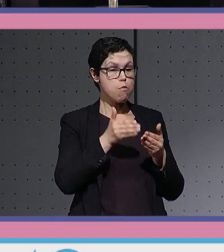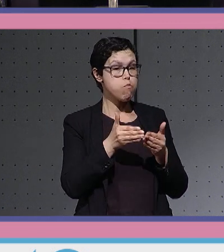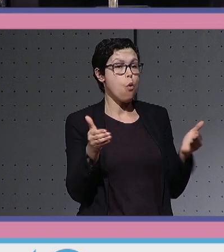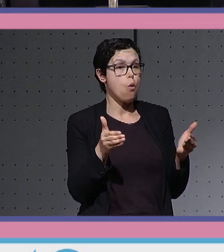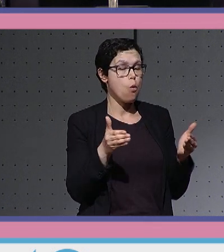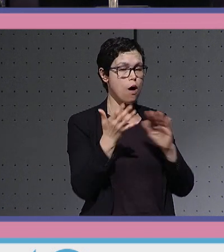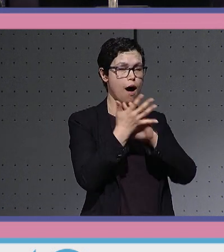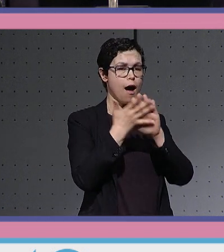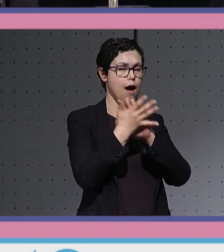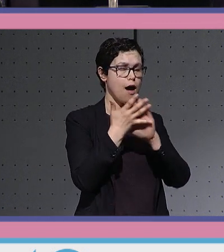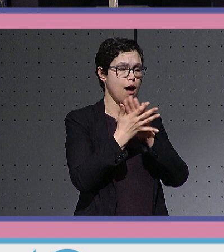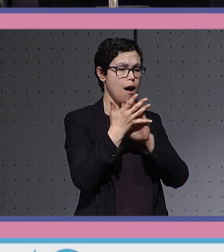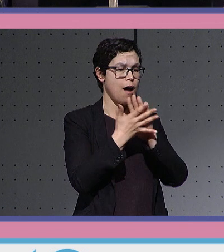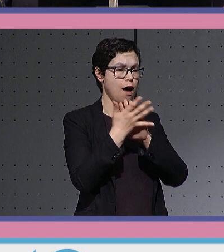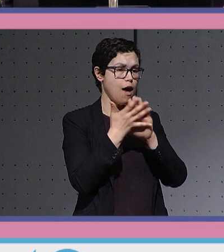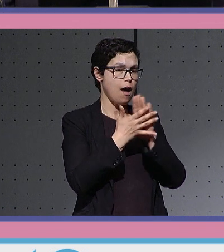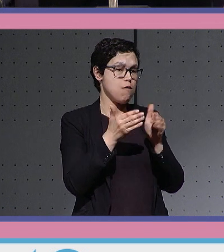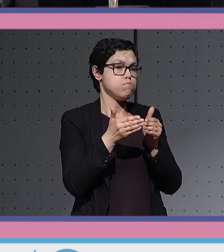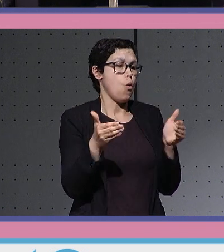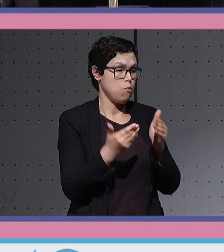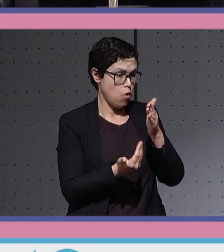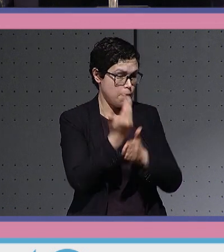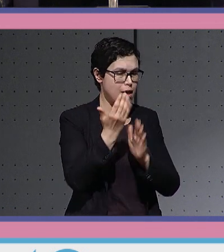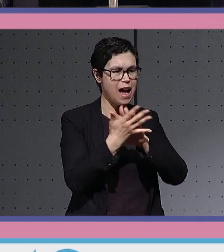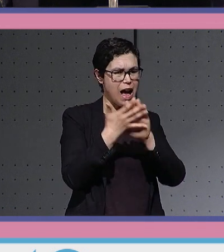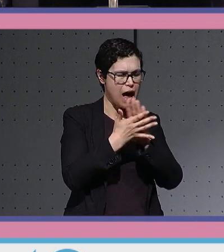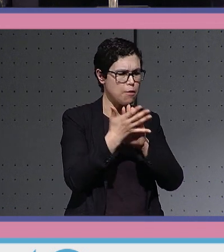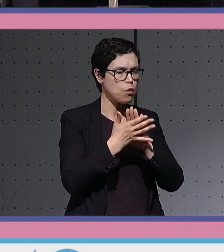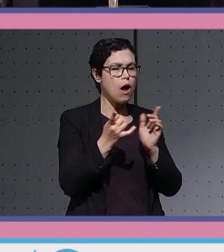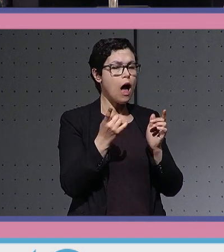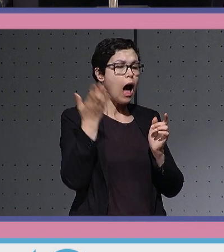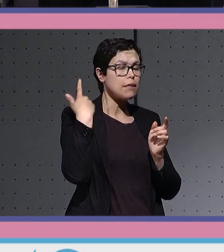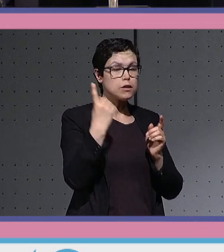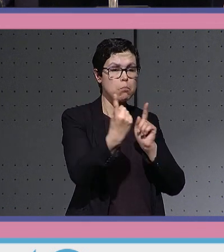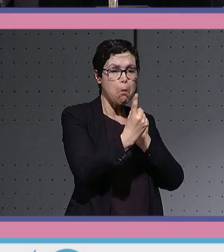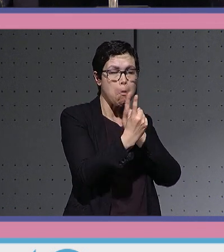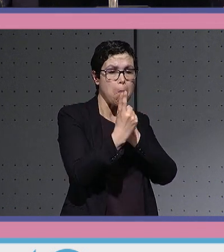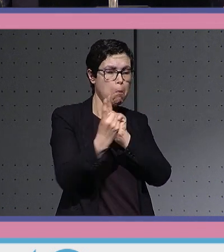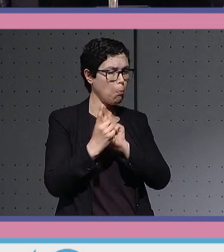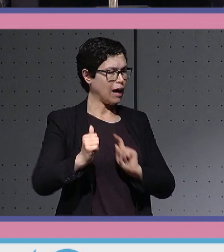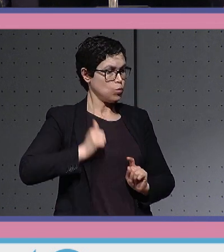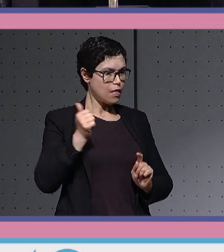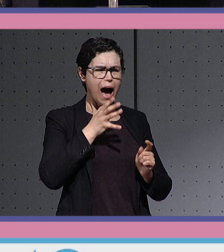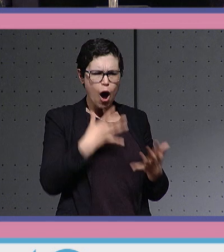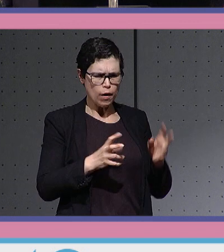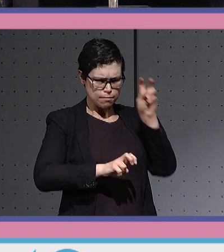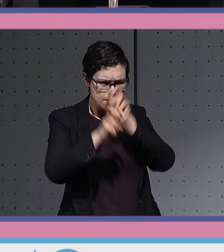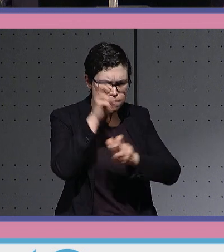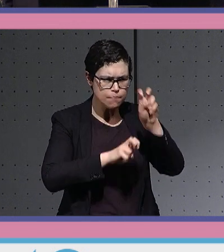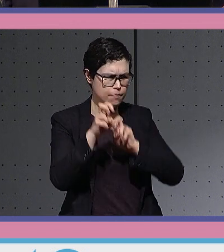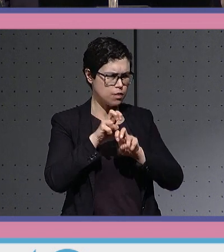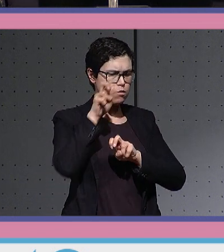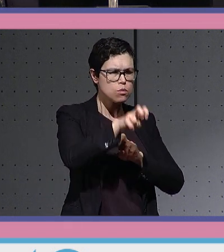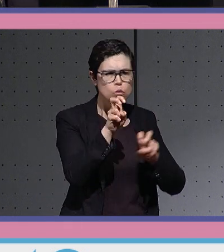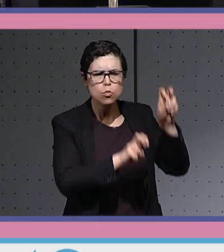ha introducido la jornada, que hay una búsqueda activa de casos más importante, que los criterios se han flexibilizado,